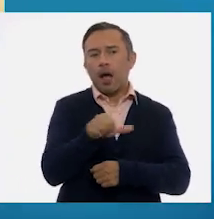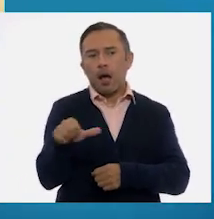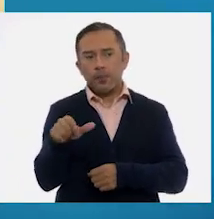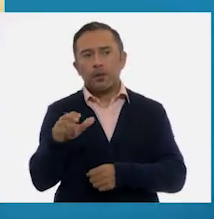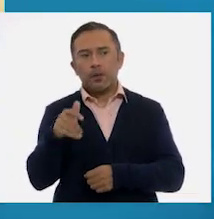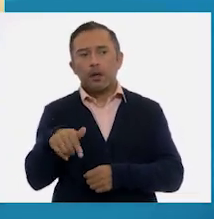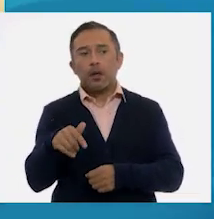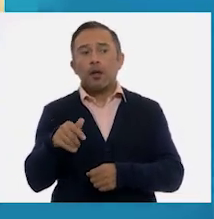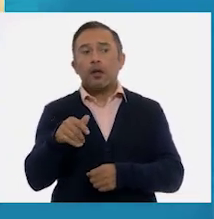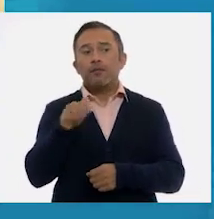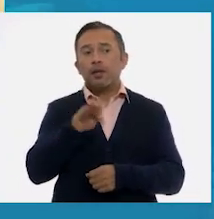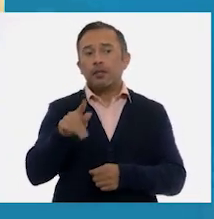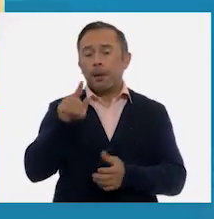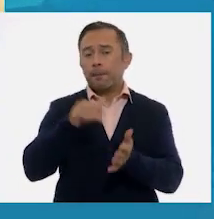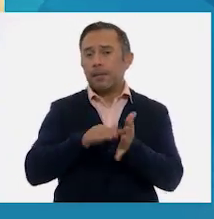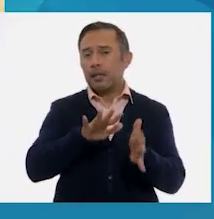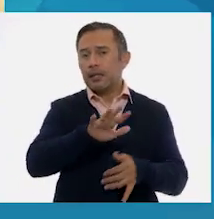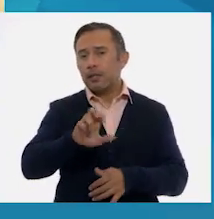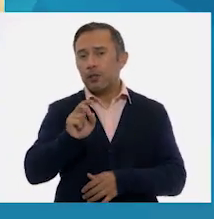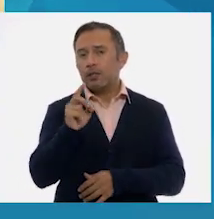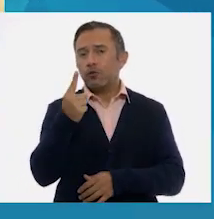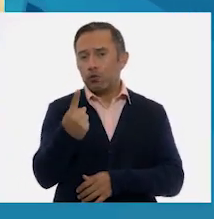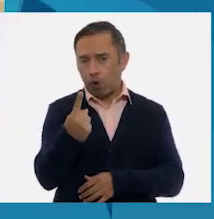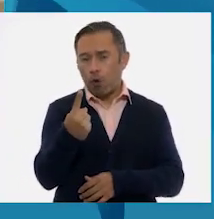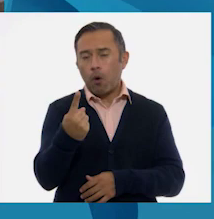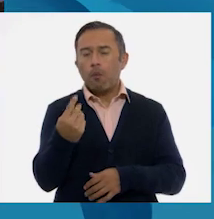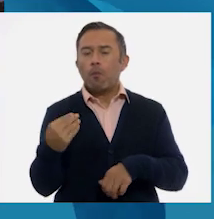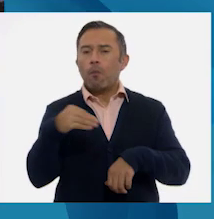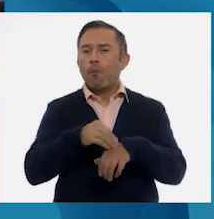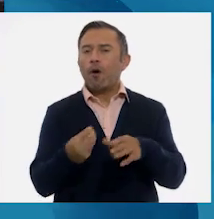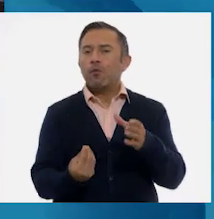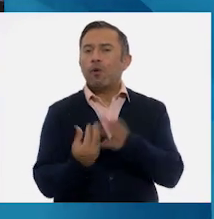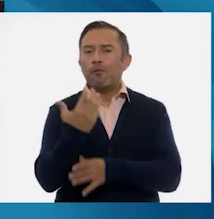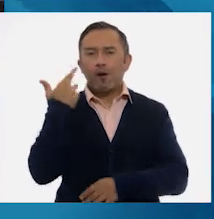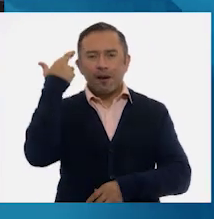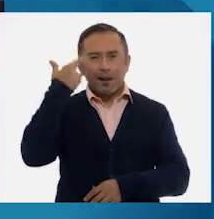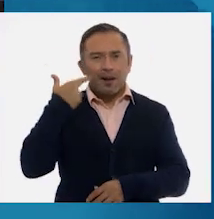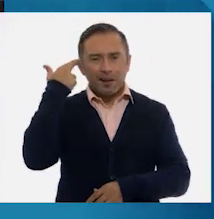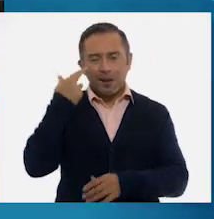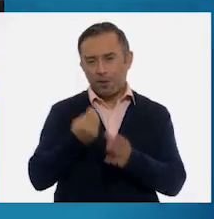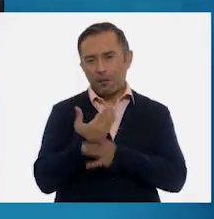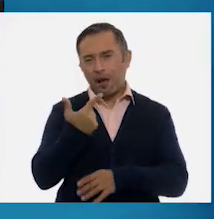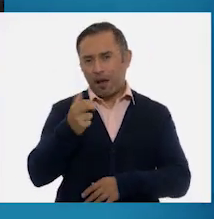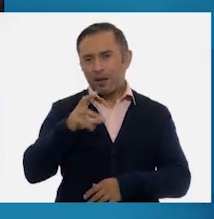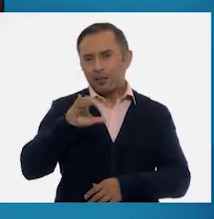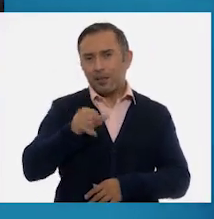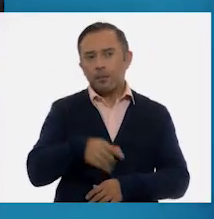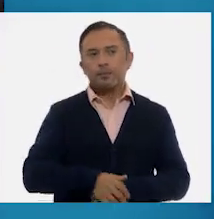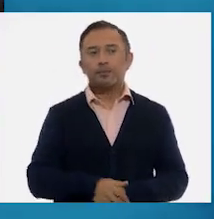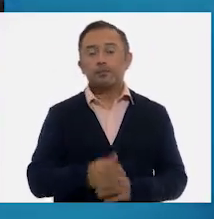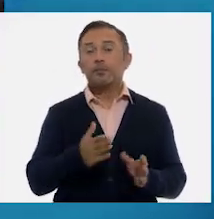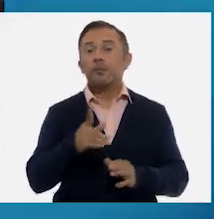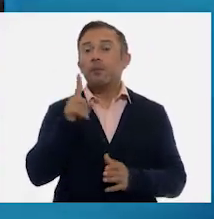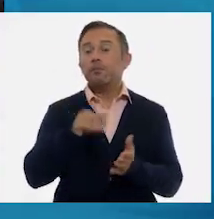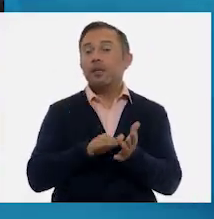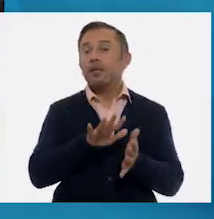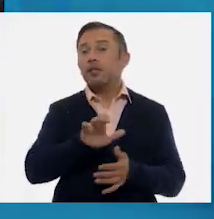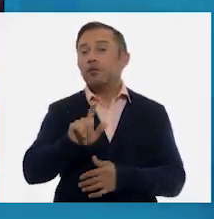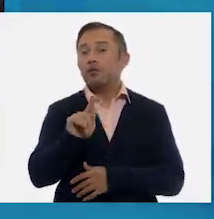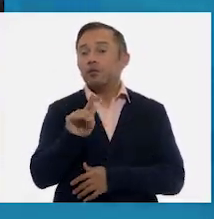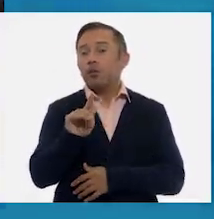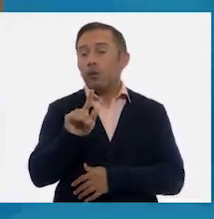de Guzmán logró conformar el reino de Nueva Galicia. En 1532 se fundó la ciudad de